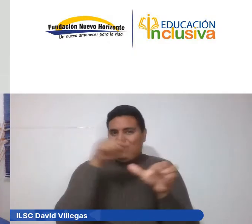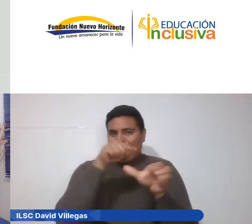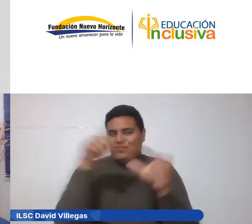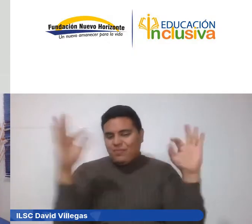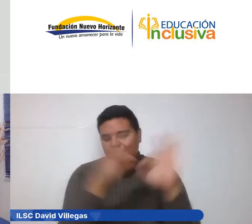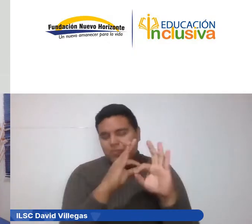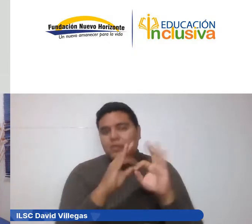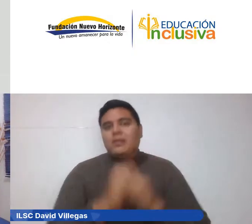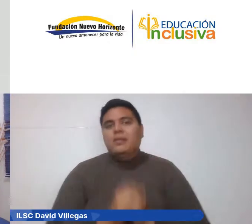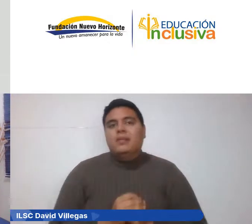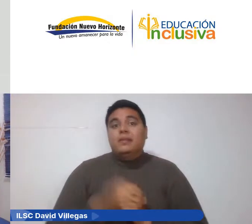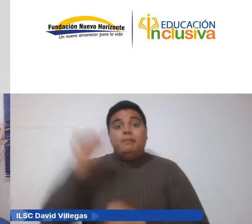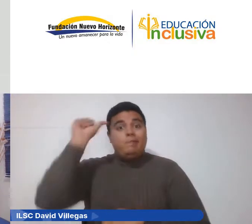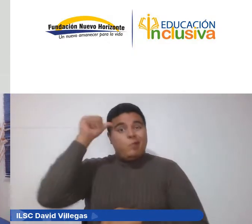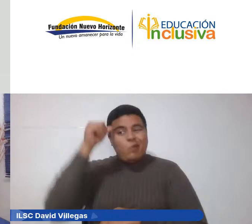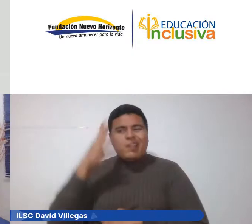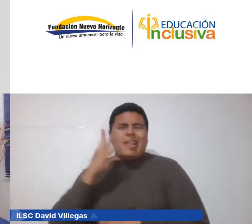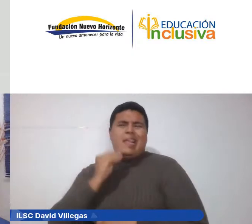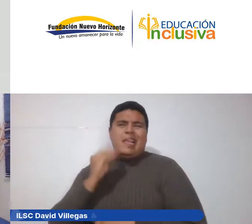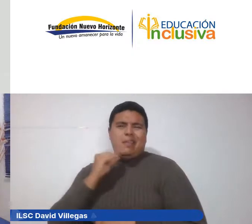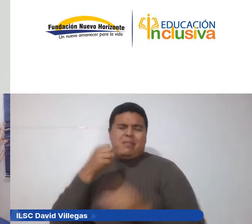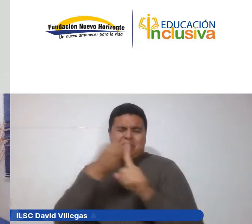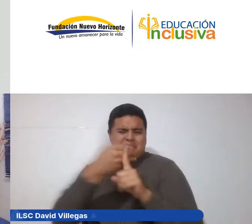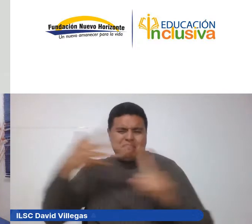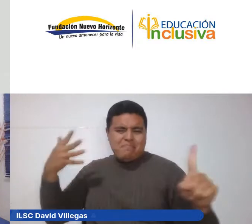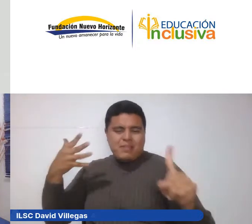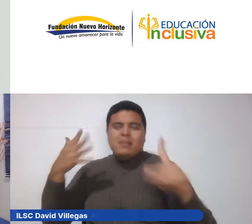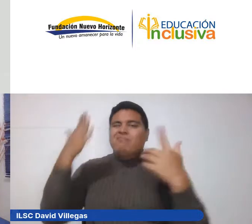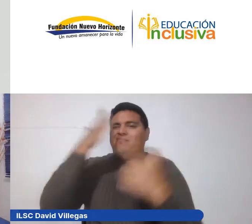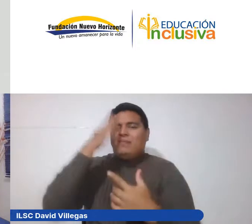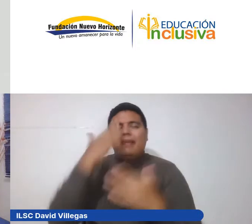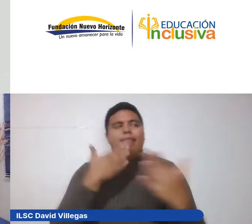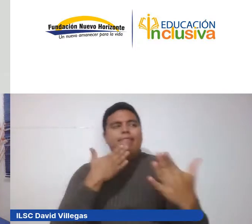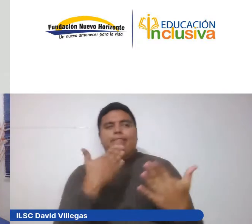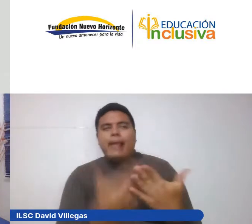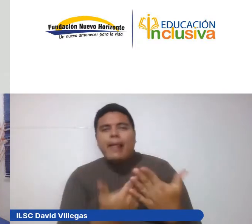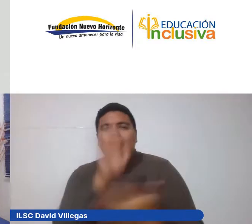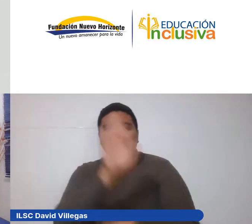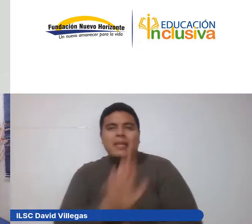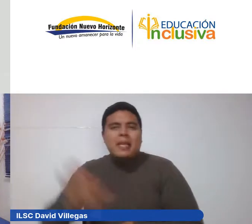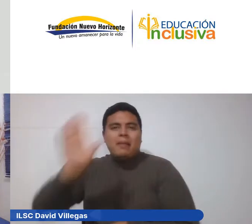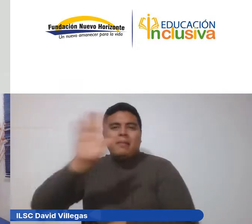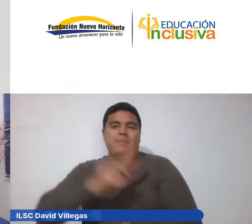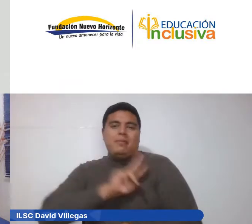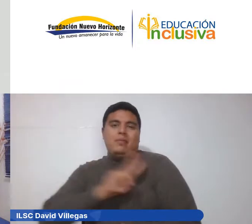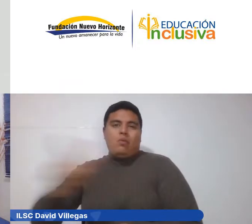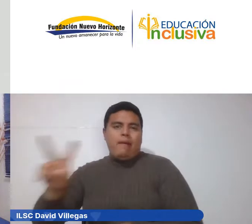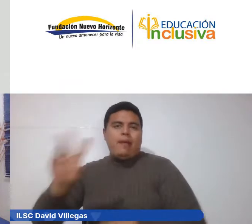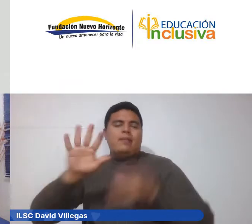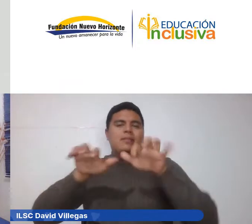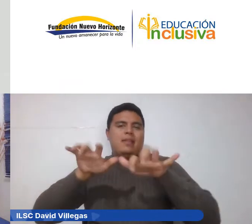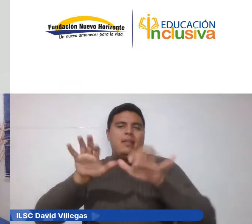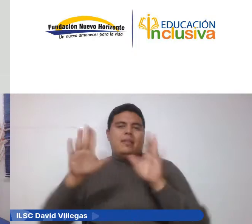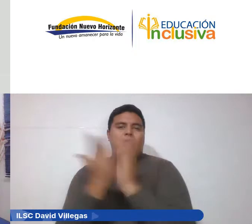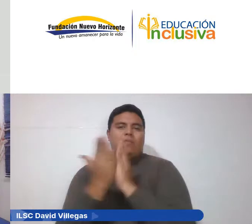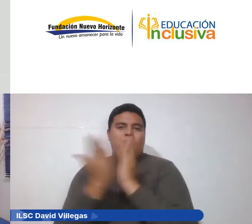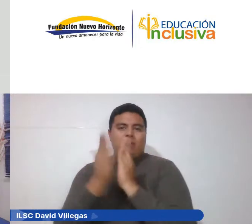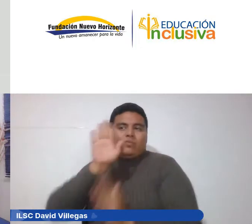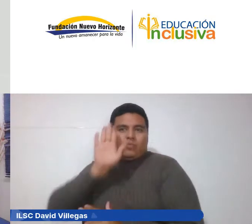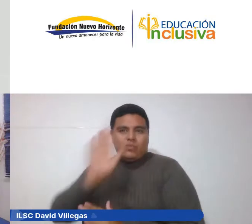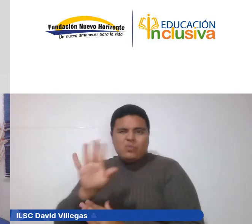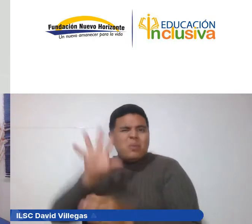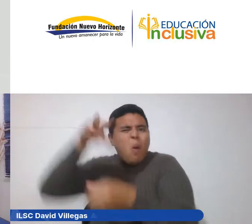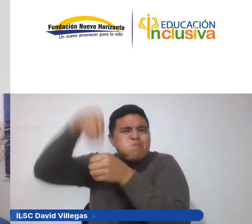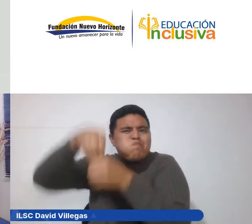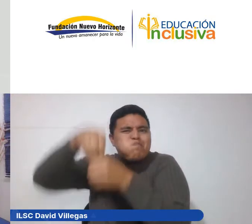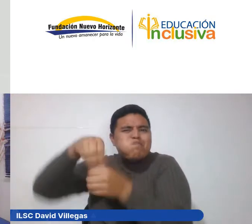significativas están bien presentadas gracias a la Secretaría de Educación del Departamento del Valle del Cauca dentro del proyecto Fortalecimiento de